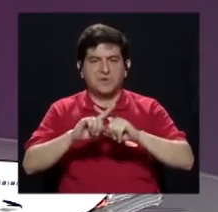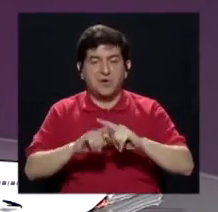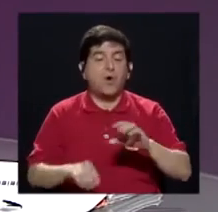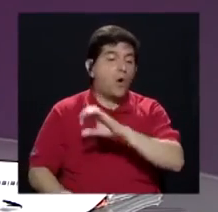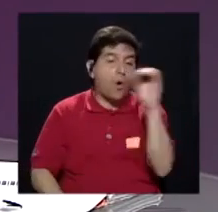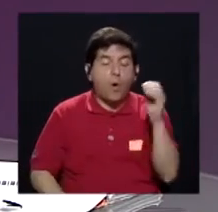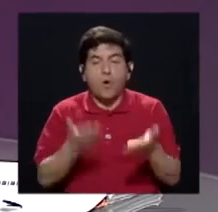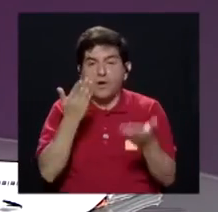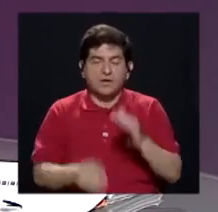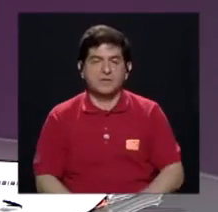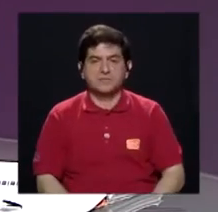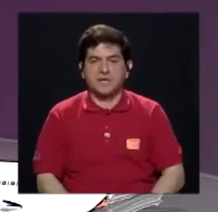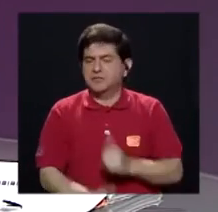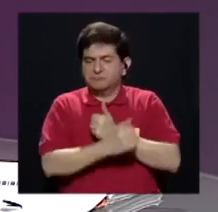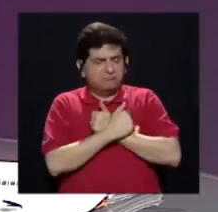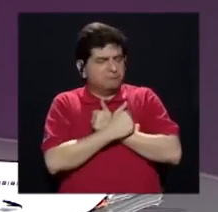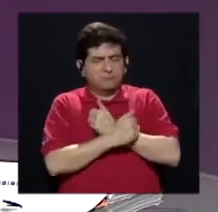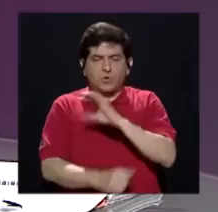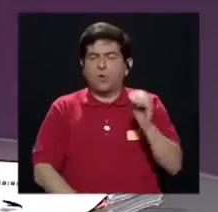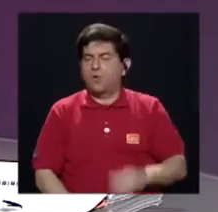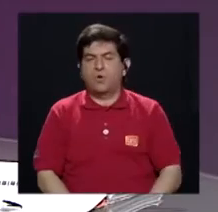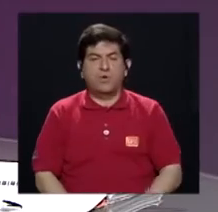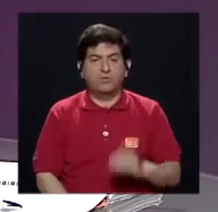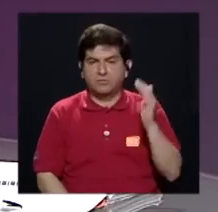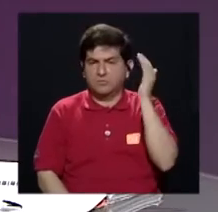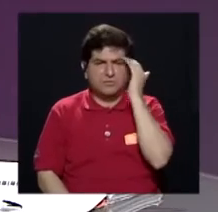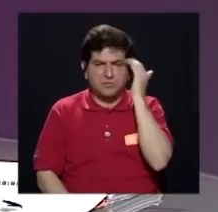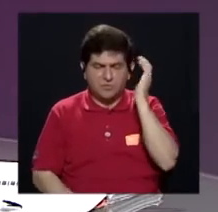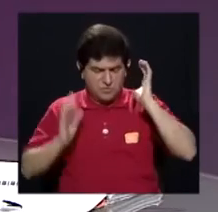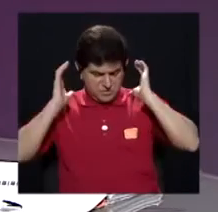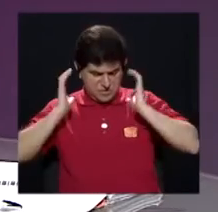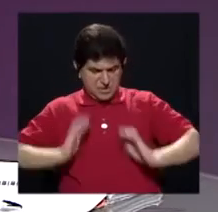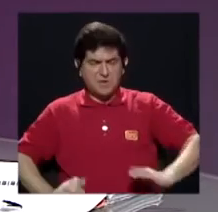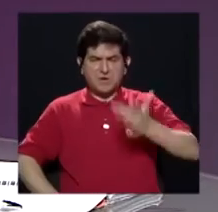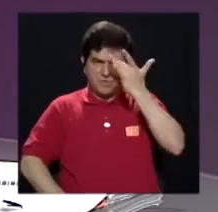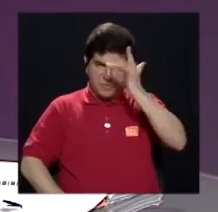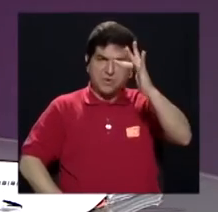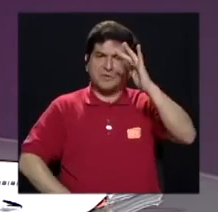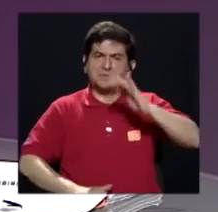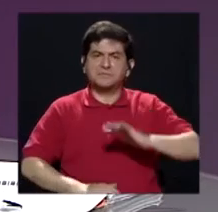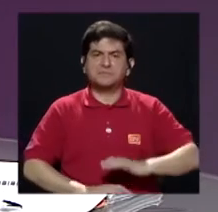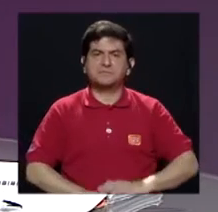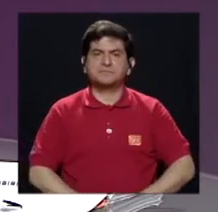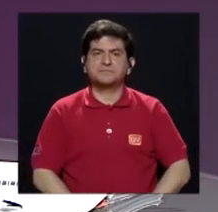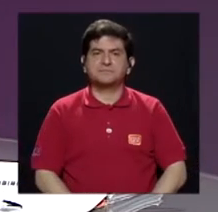autoestima o desconocemos nuestro cuerpo como inteligente. Entonces,